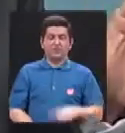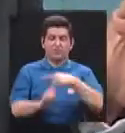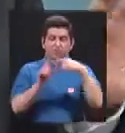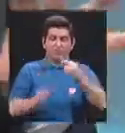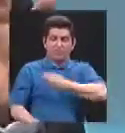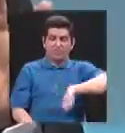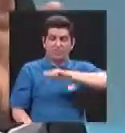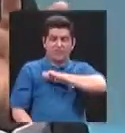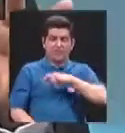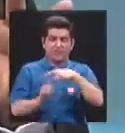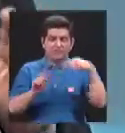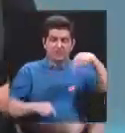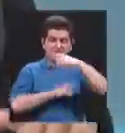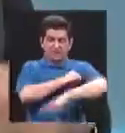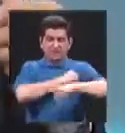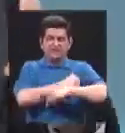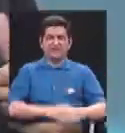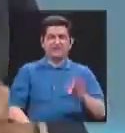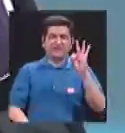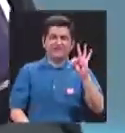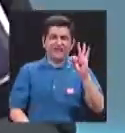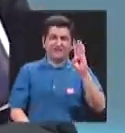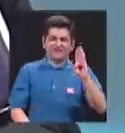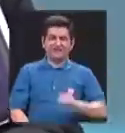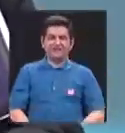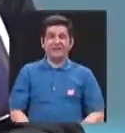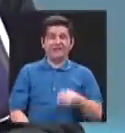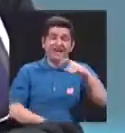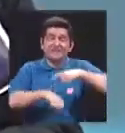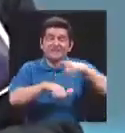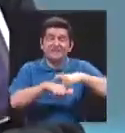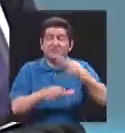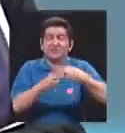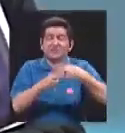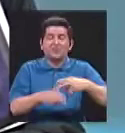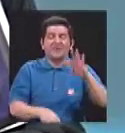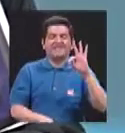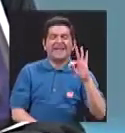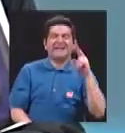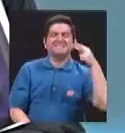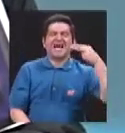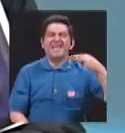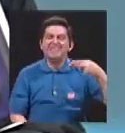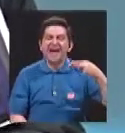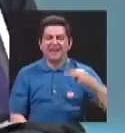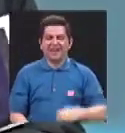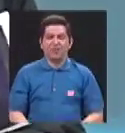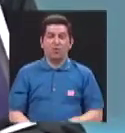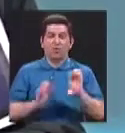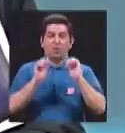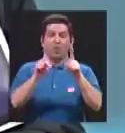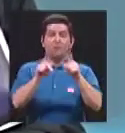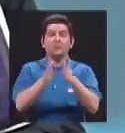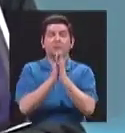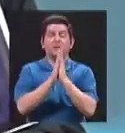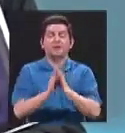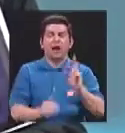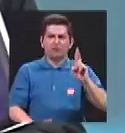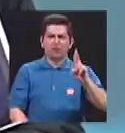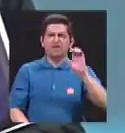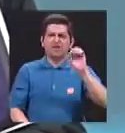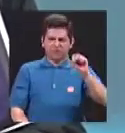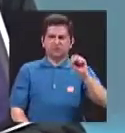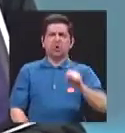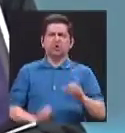la mitad en España, la mitad en nuestro país, pues Teresa Hidalgo en aquella ocasión pidió oportunidad y